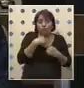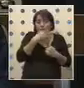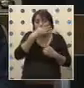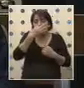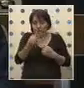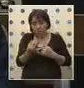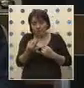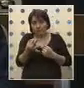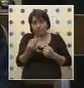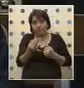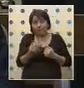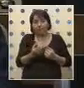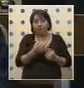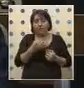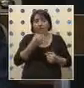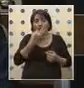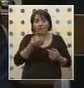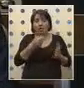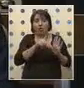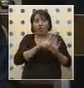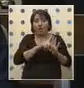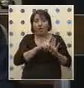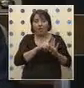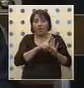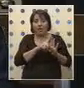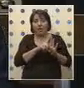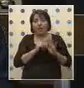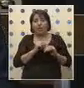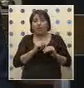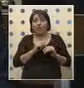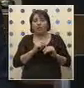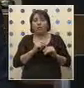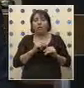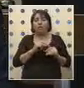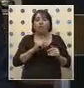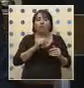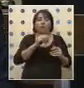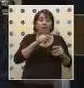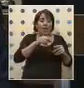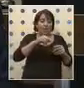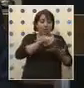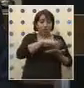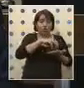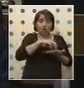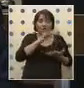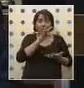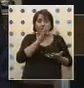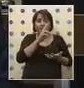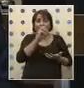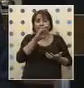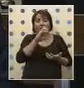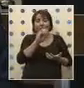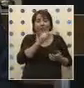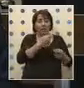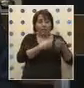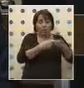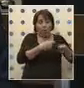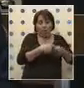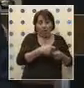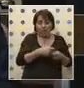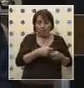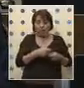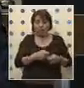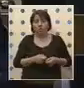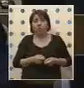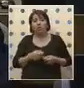de que se dictó la ley, ¿verdad?, que crea la zona franca de Aysén y considera no solamente el hecho de ser extrema, sino que además de ser una condición aislada.